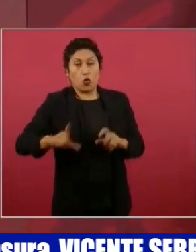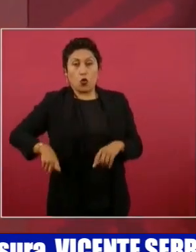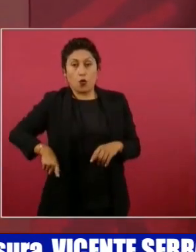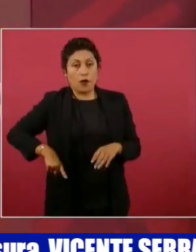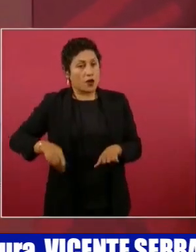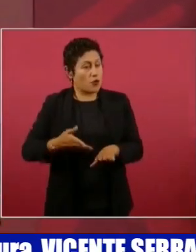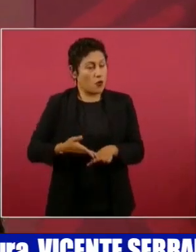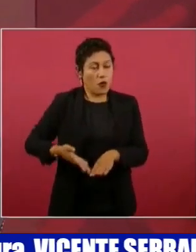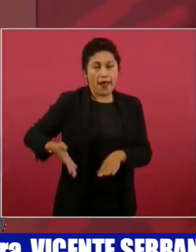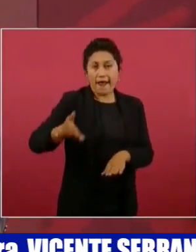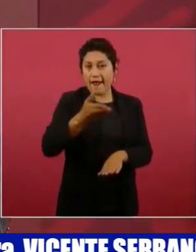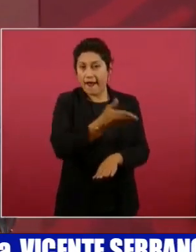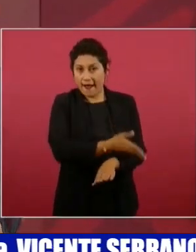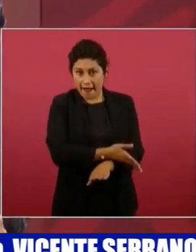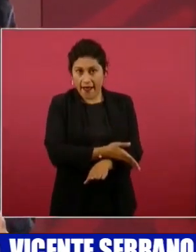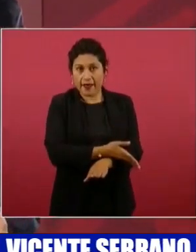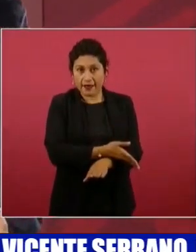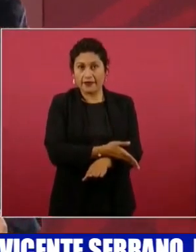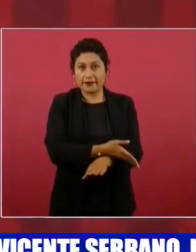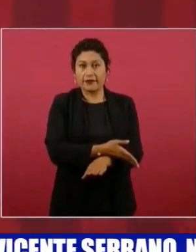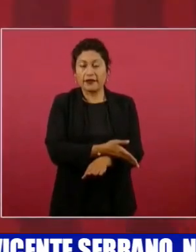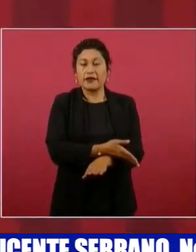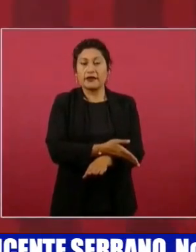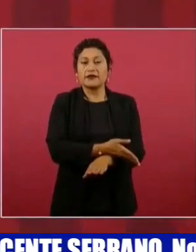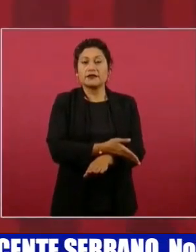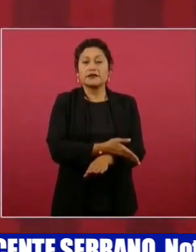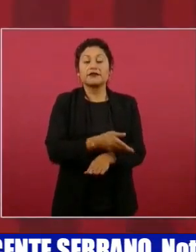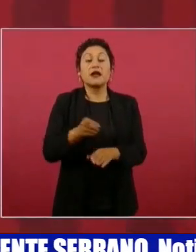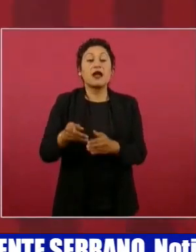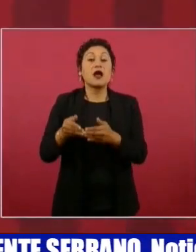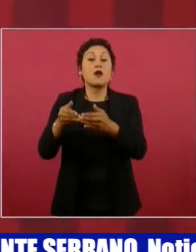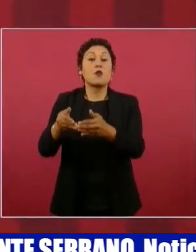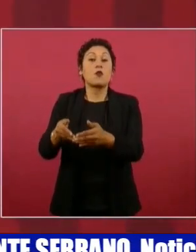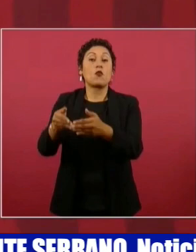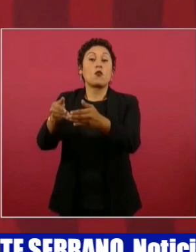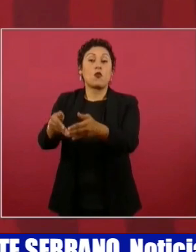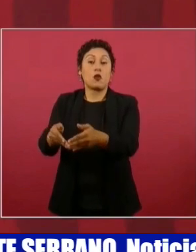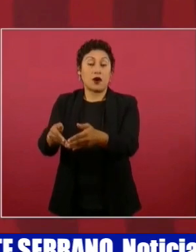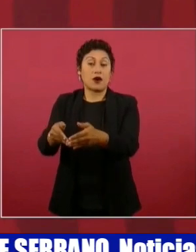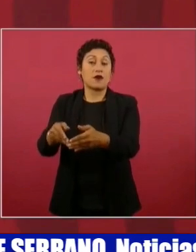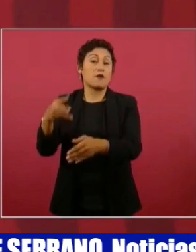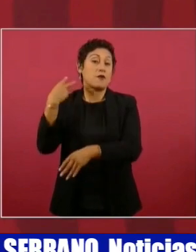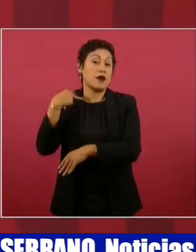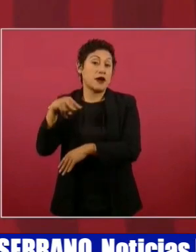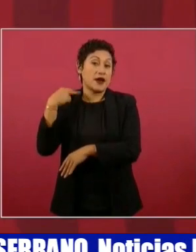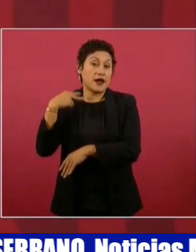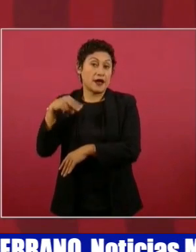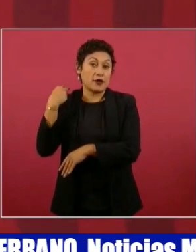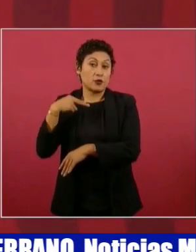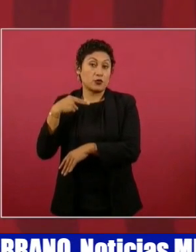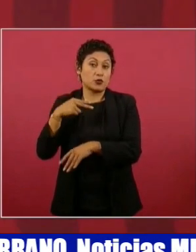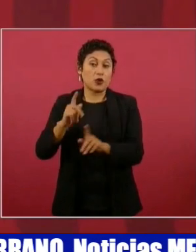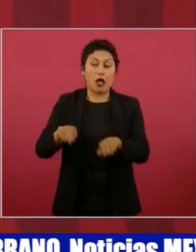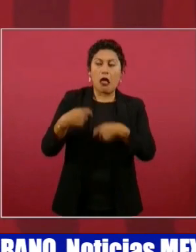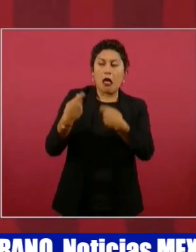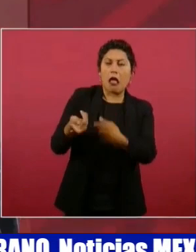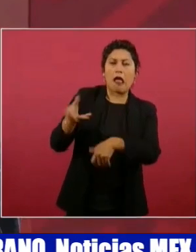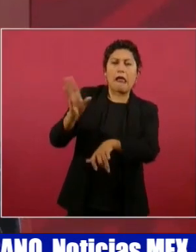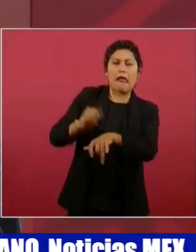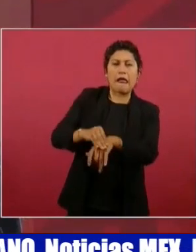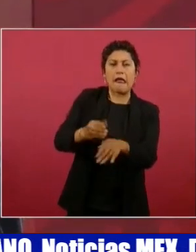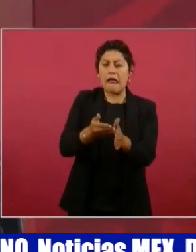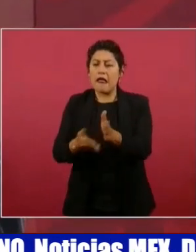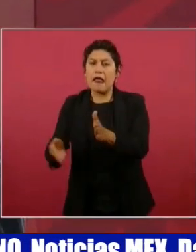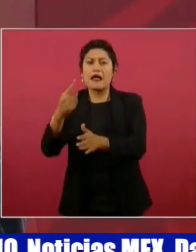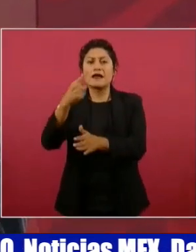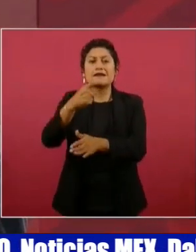antes de entrar al gobierno, ampliaron la concesión del puerto de Veracruz a 100 años, un